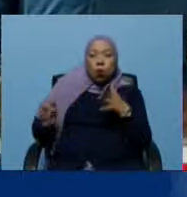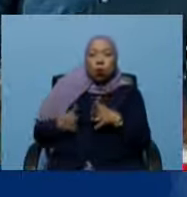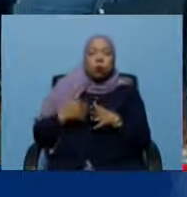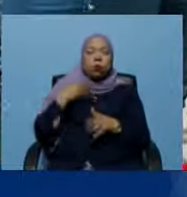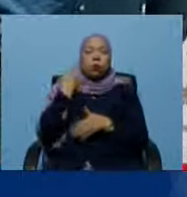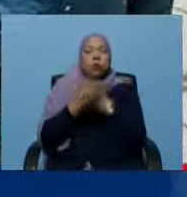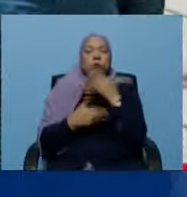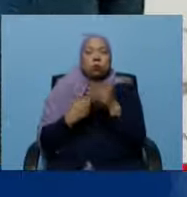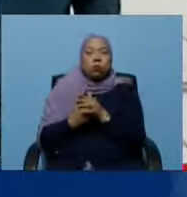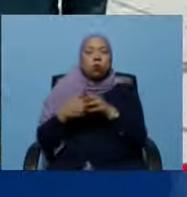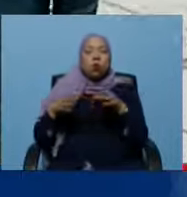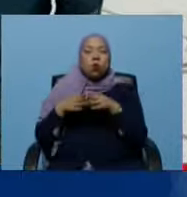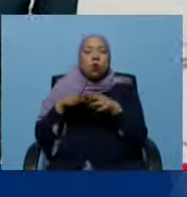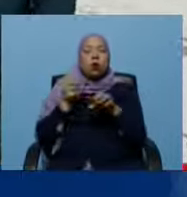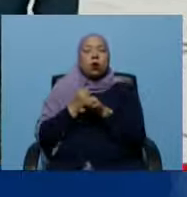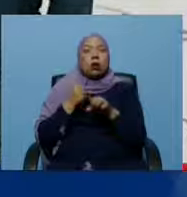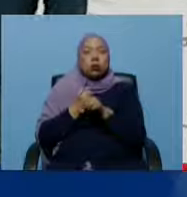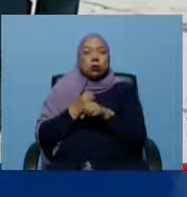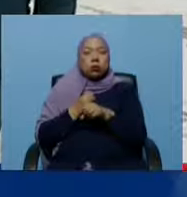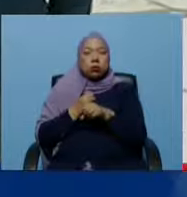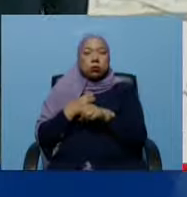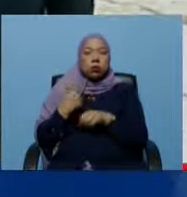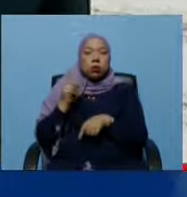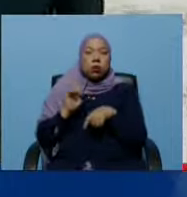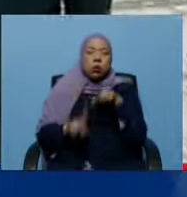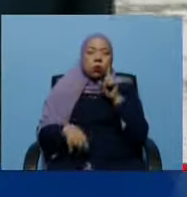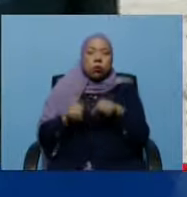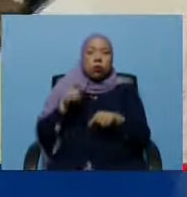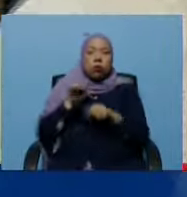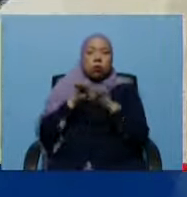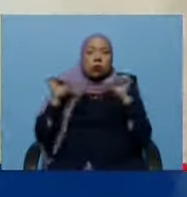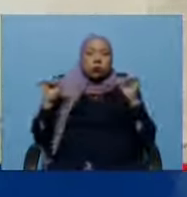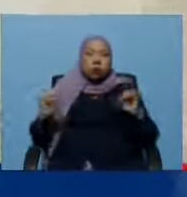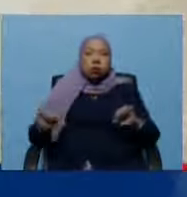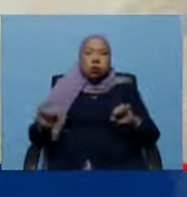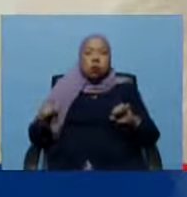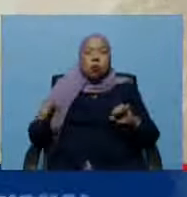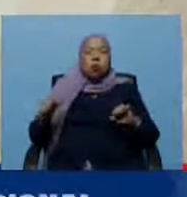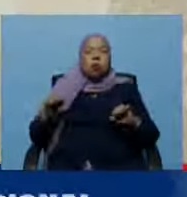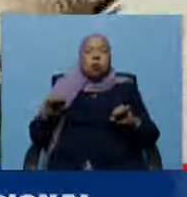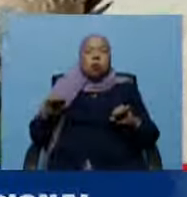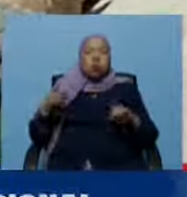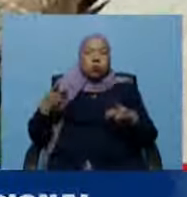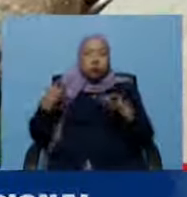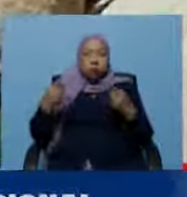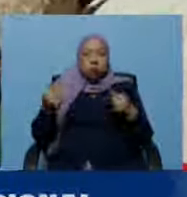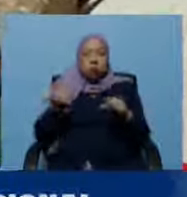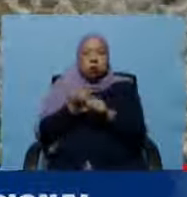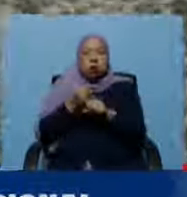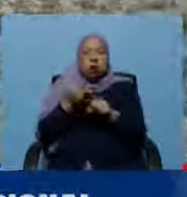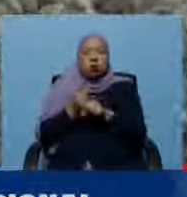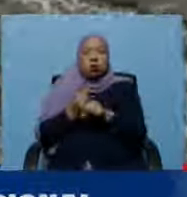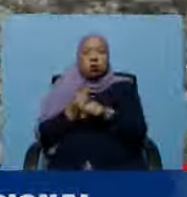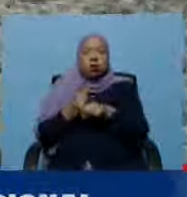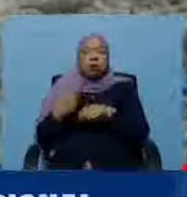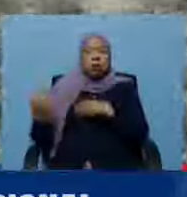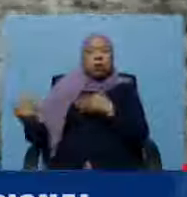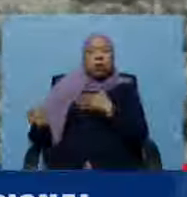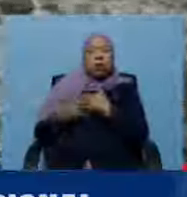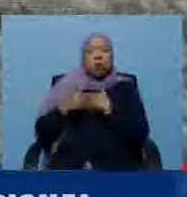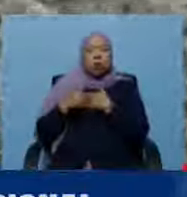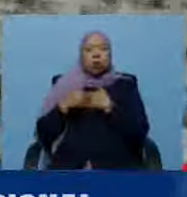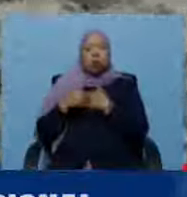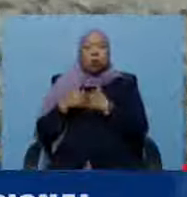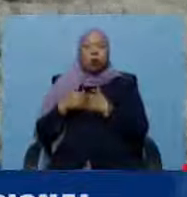que el equipamiento con los sistemas de molienda, de trituración y de impacto va